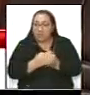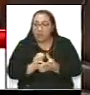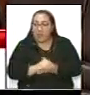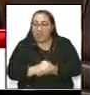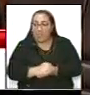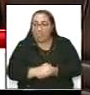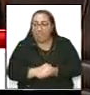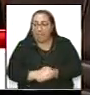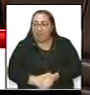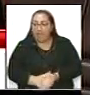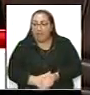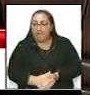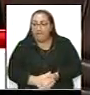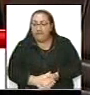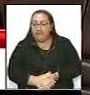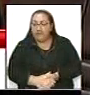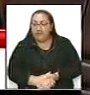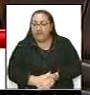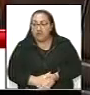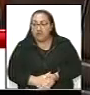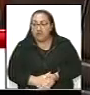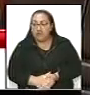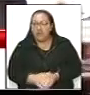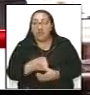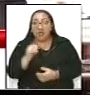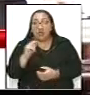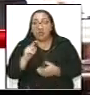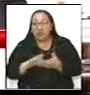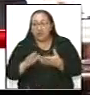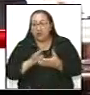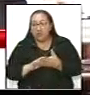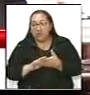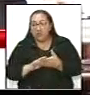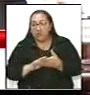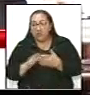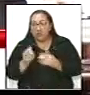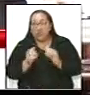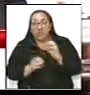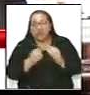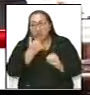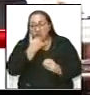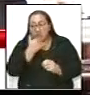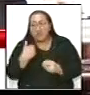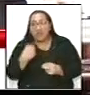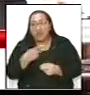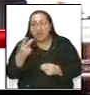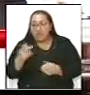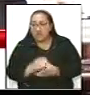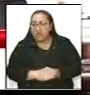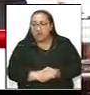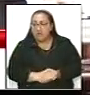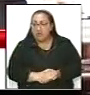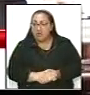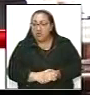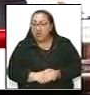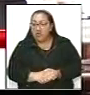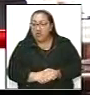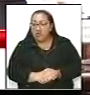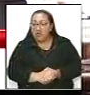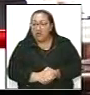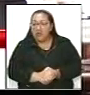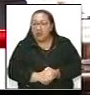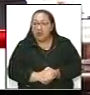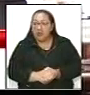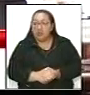¿Perdón? Congresista Costa, ayúdeme a corregir un error que acabo de cometer. Tenía las dos interrupciones, congresista Monterola, que se les había seguido a